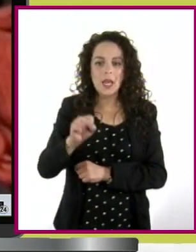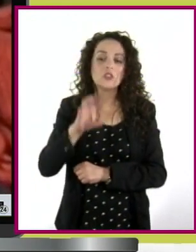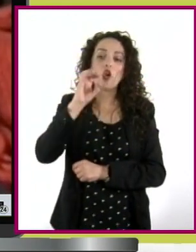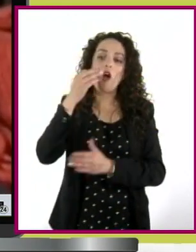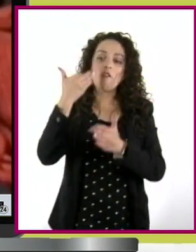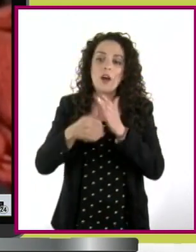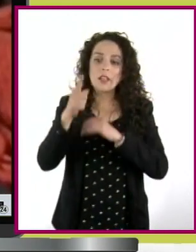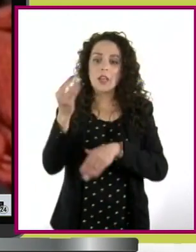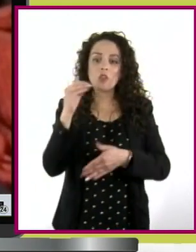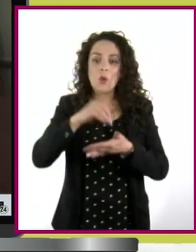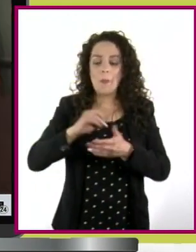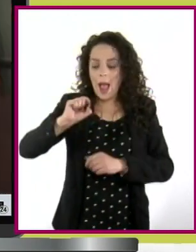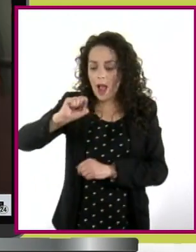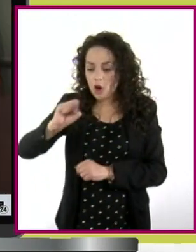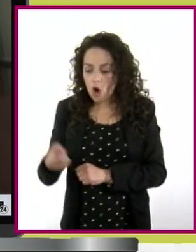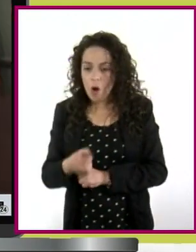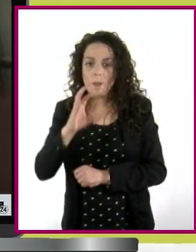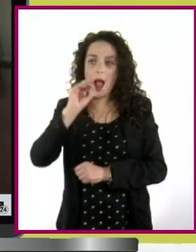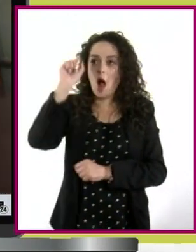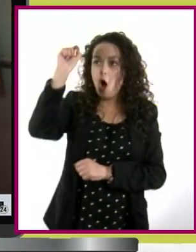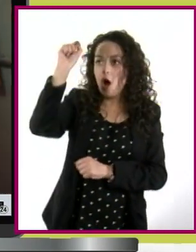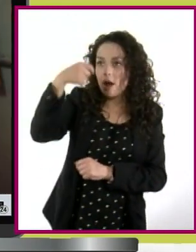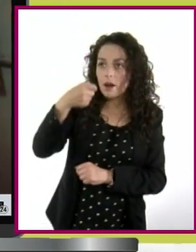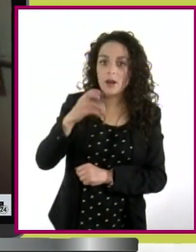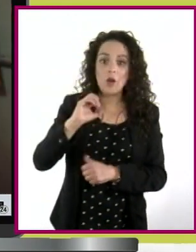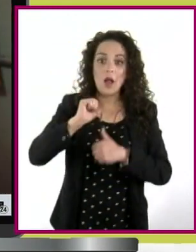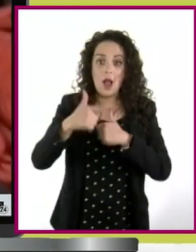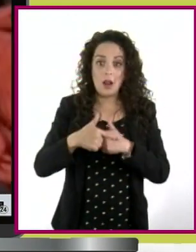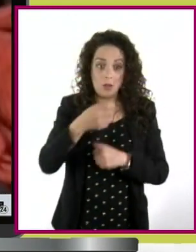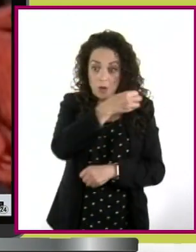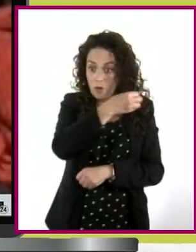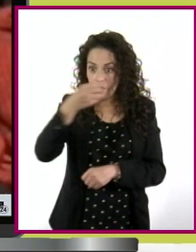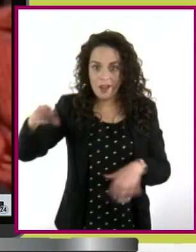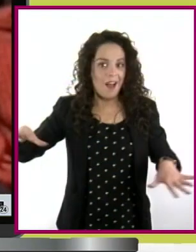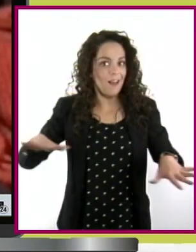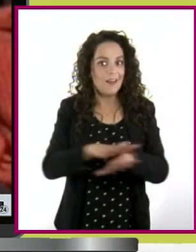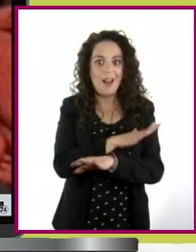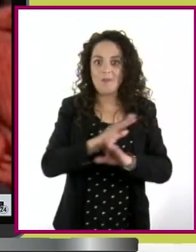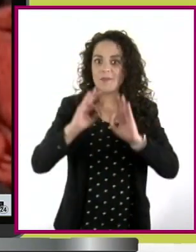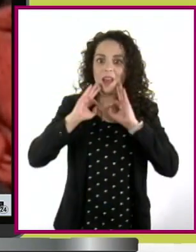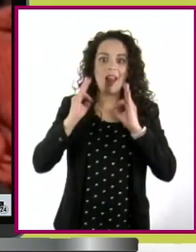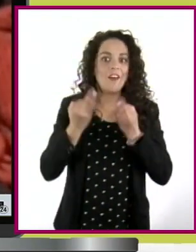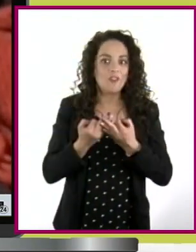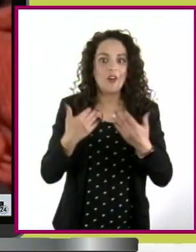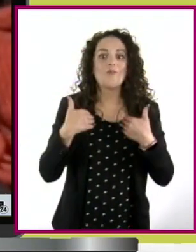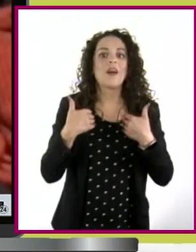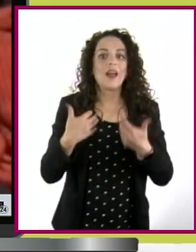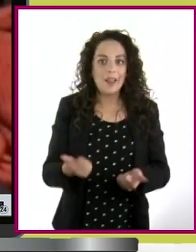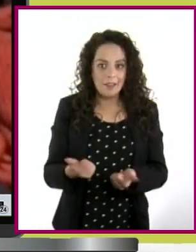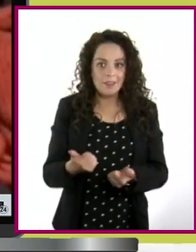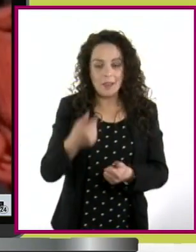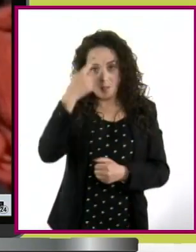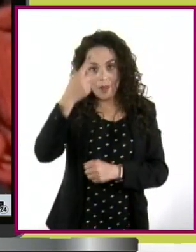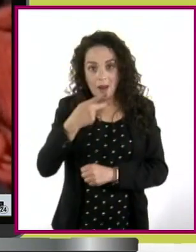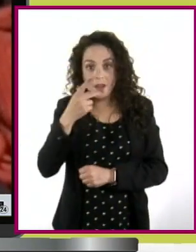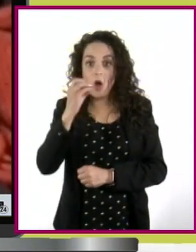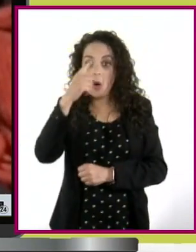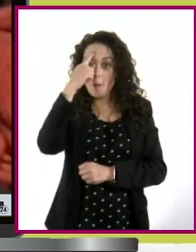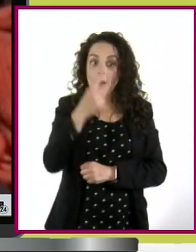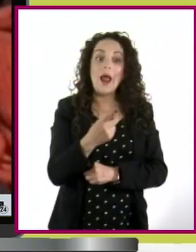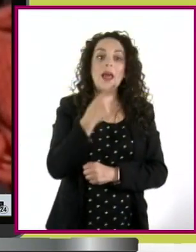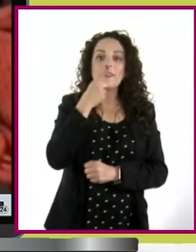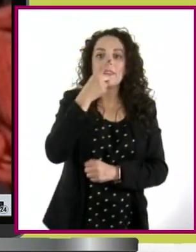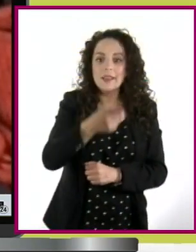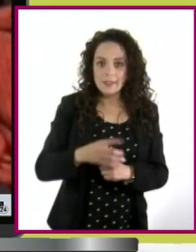palabra, cambia el sentido de toda la oración. Entonces es muy importante, tanto en la oralidad como en la